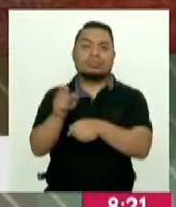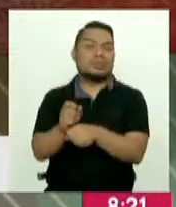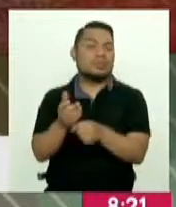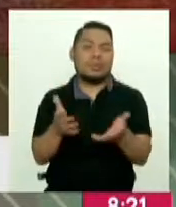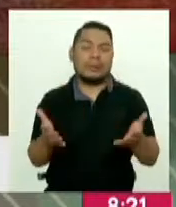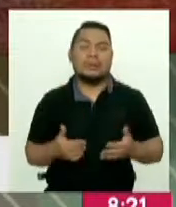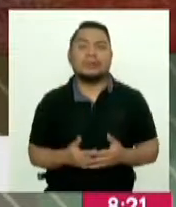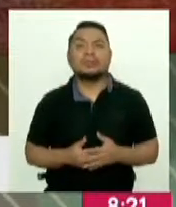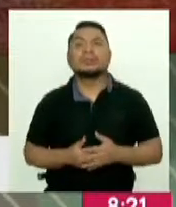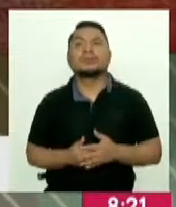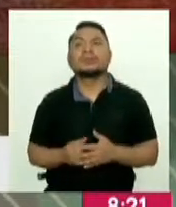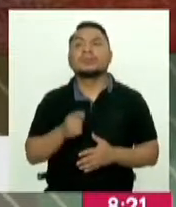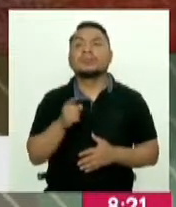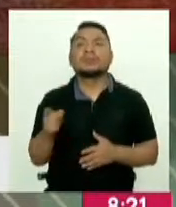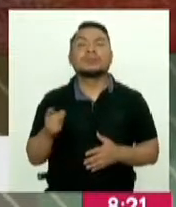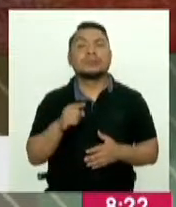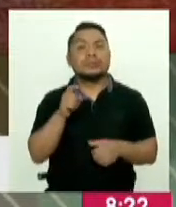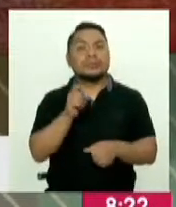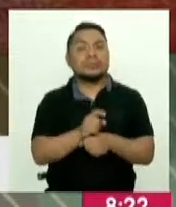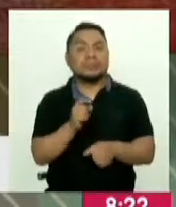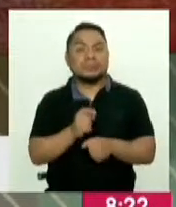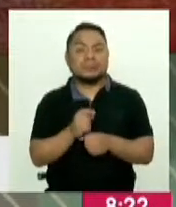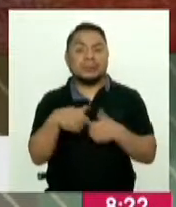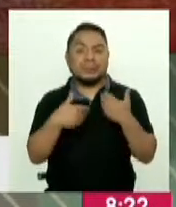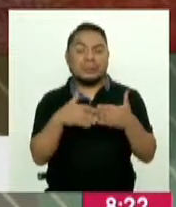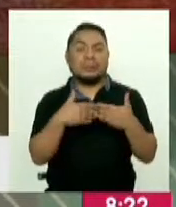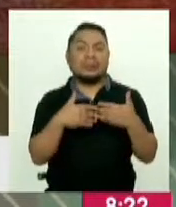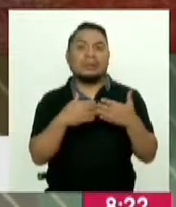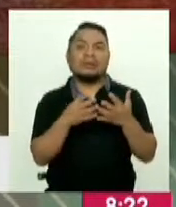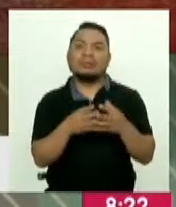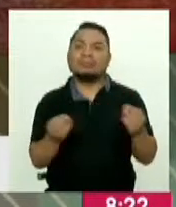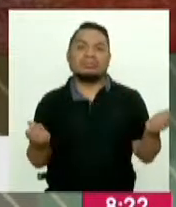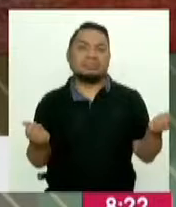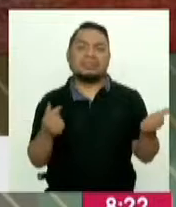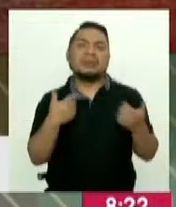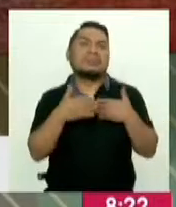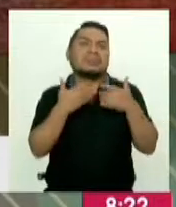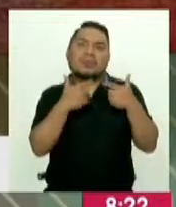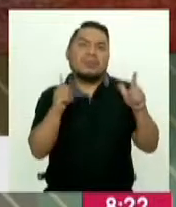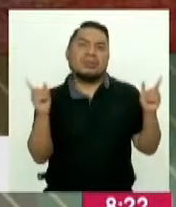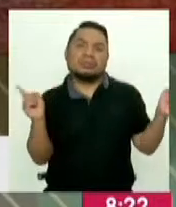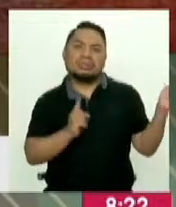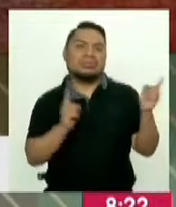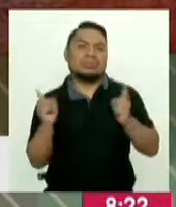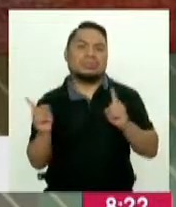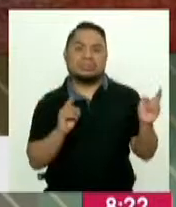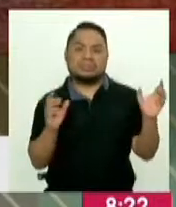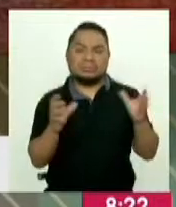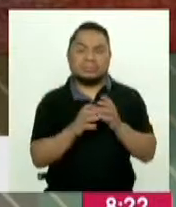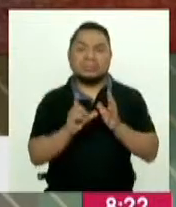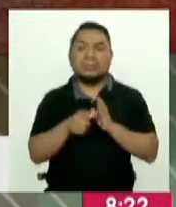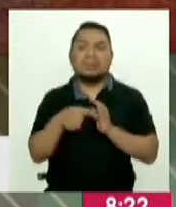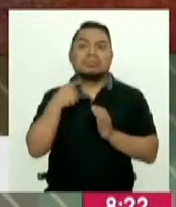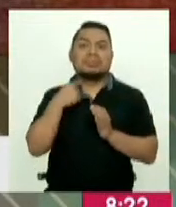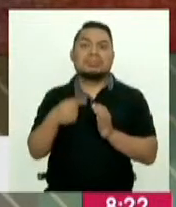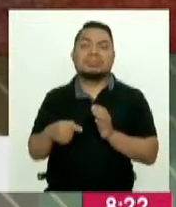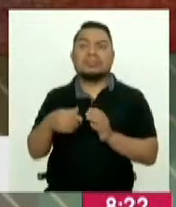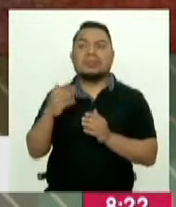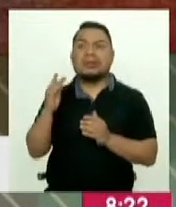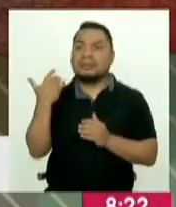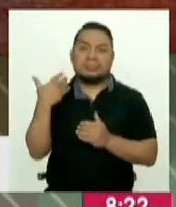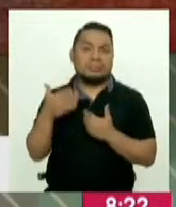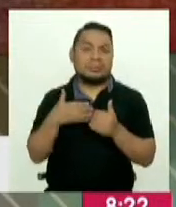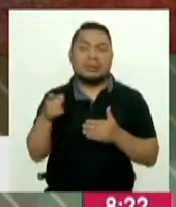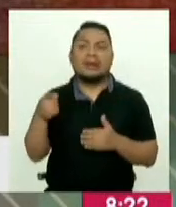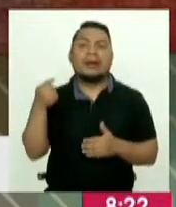Entonces los filtros desaparecen, ¿no? Y terminan siendo candidatos quienes tienen recursos para pagar